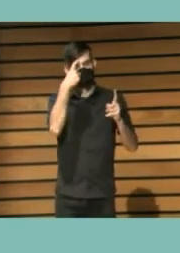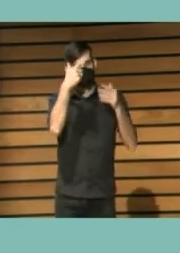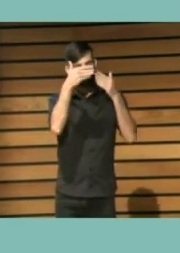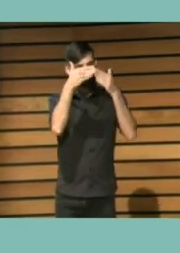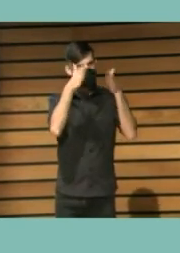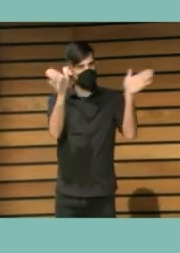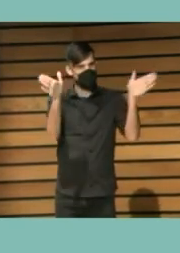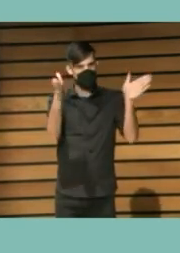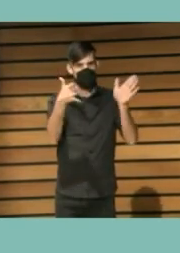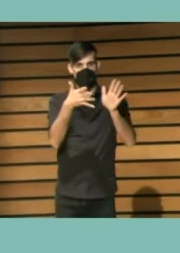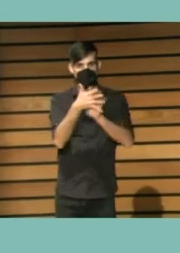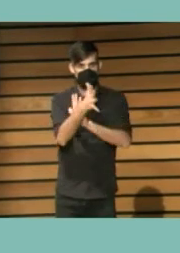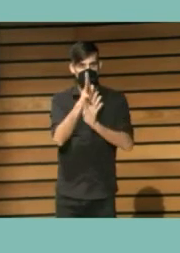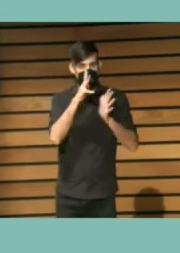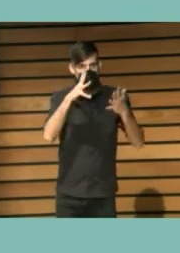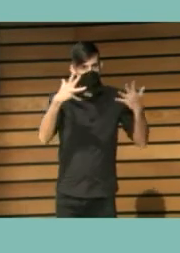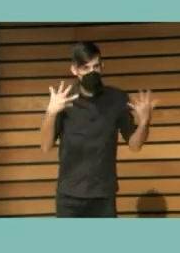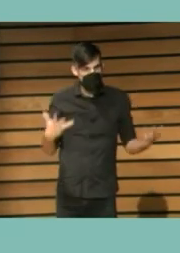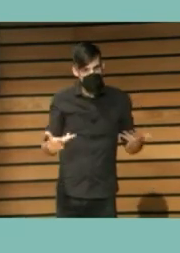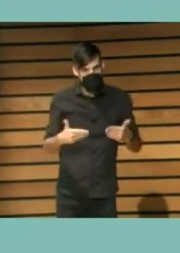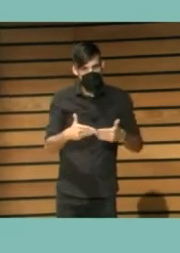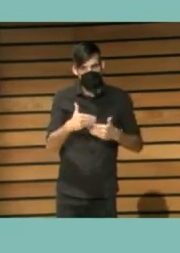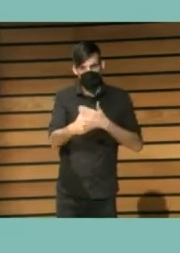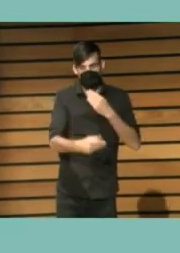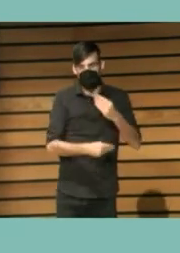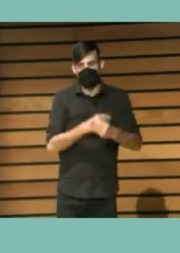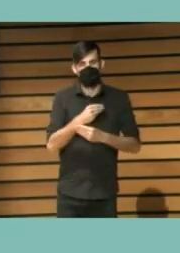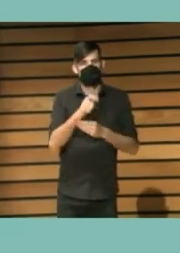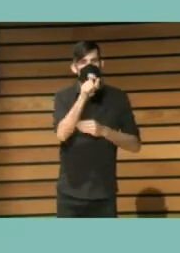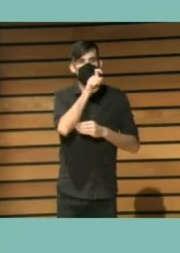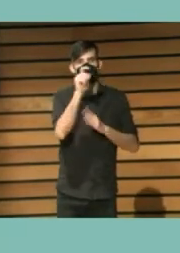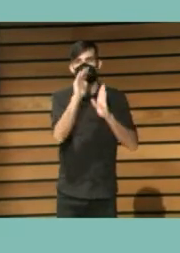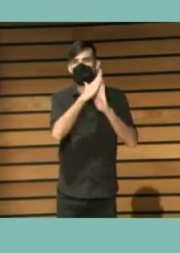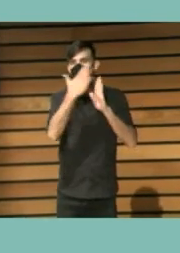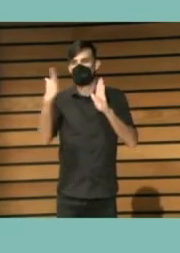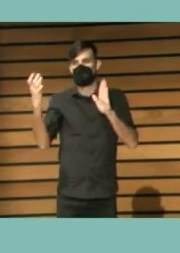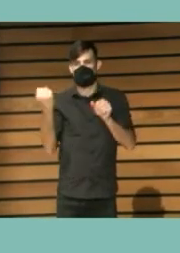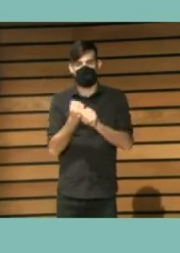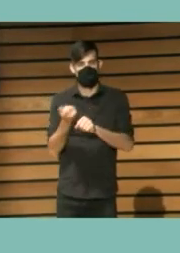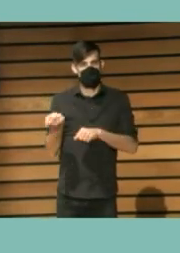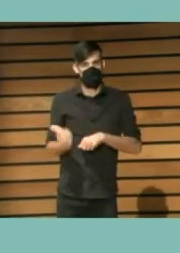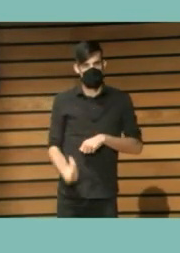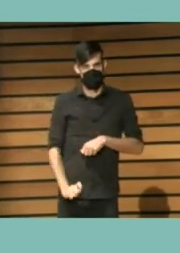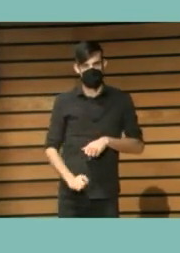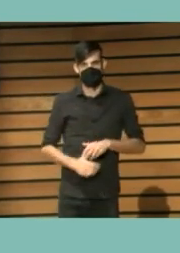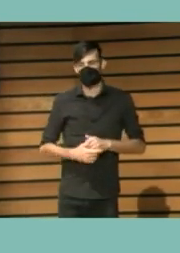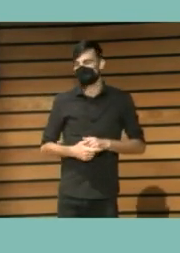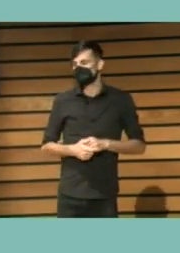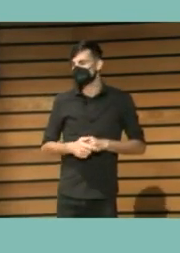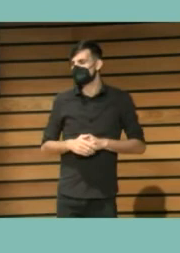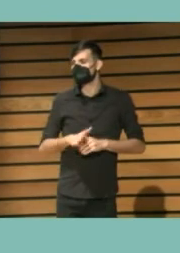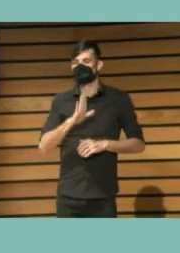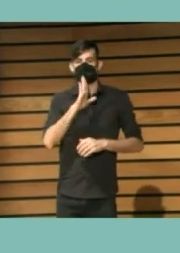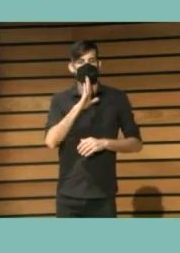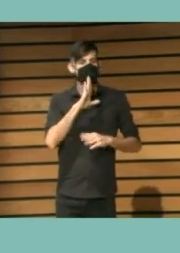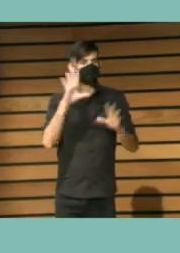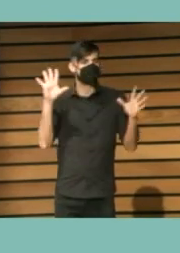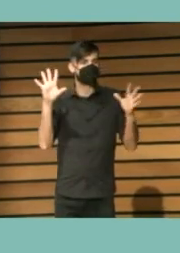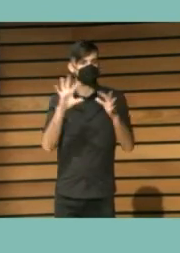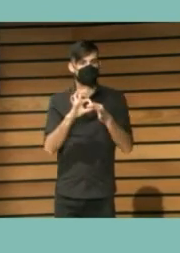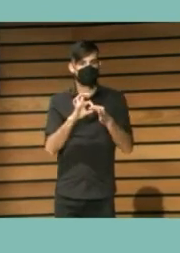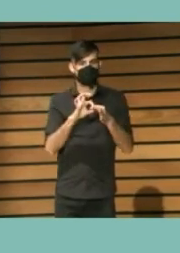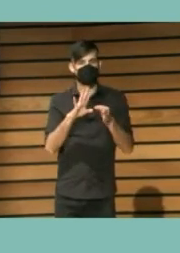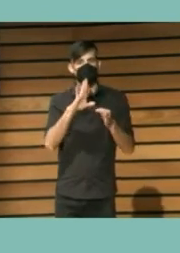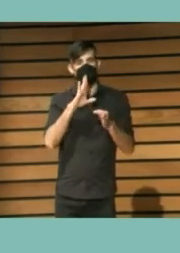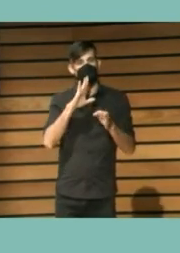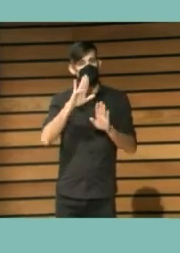que tenemos que hacer los bibliotecarios. Enlazando con la pregunta o con la reflexión, no esta